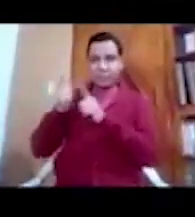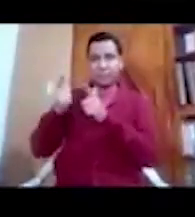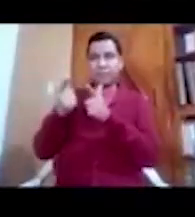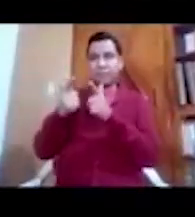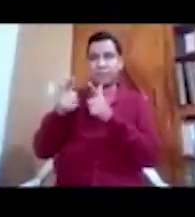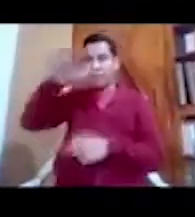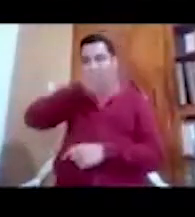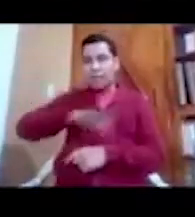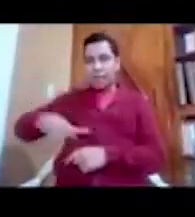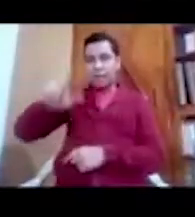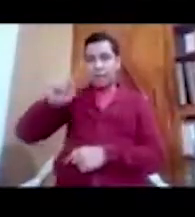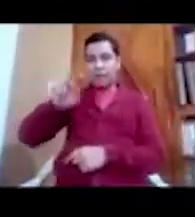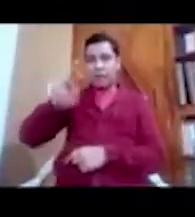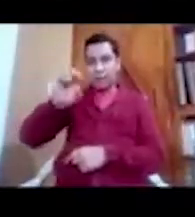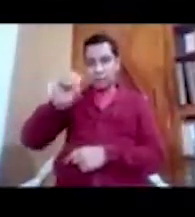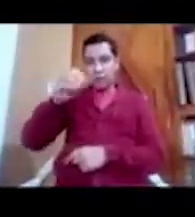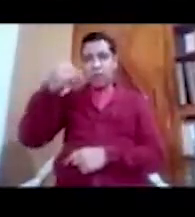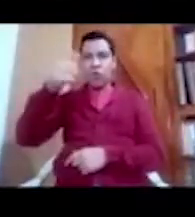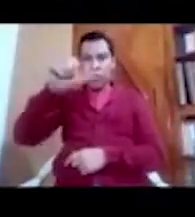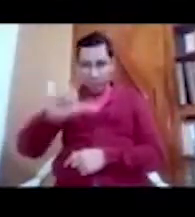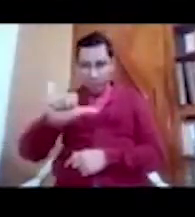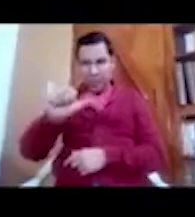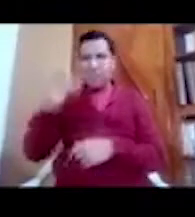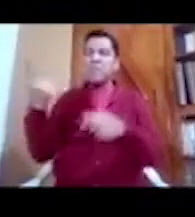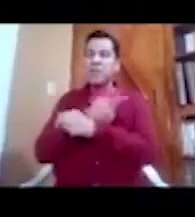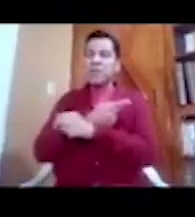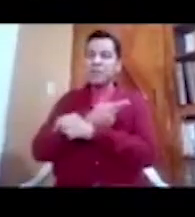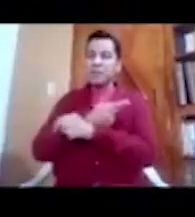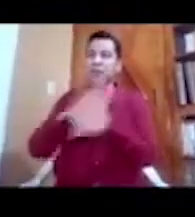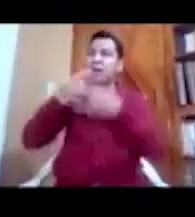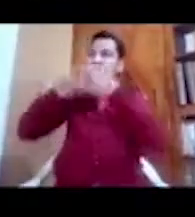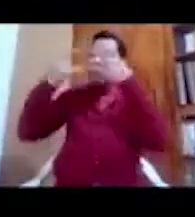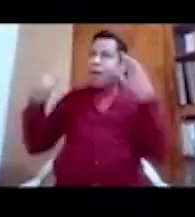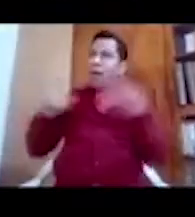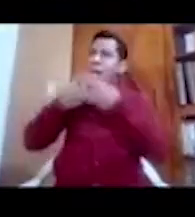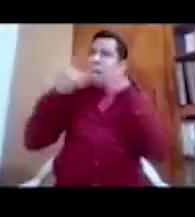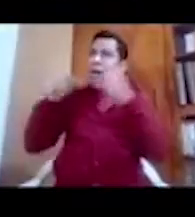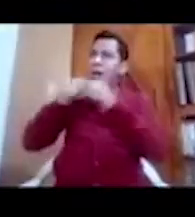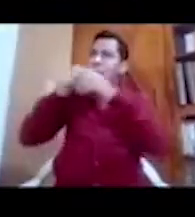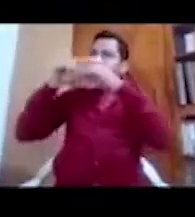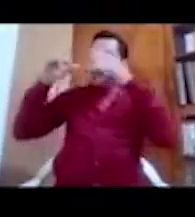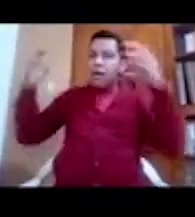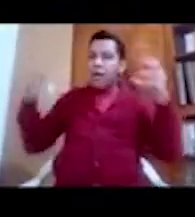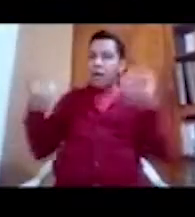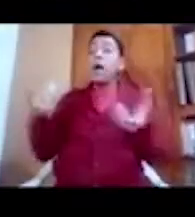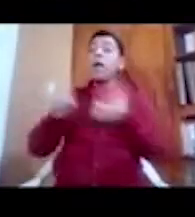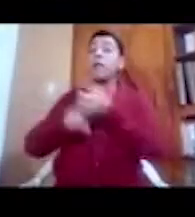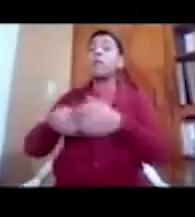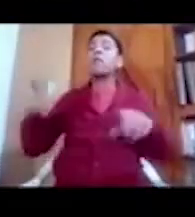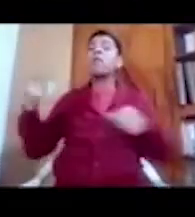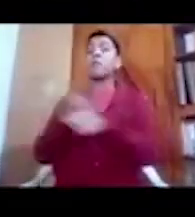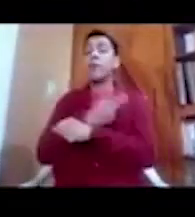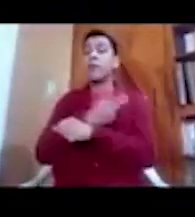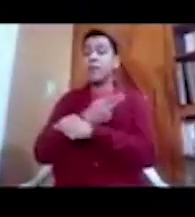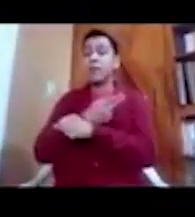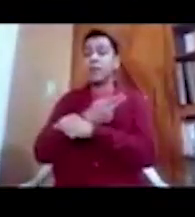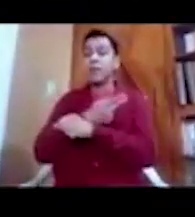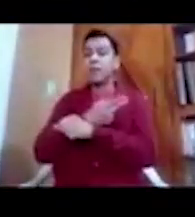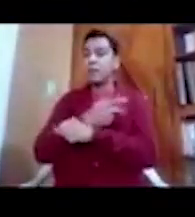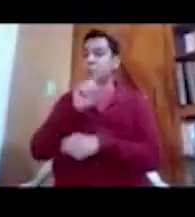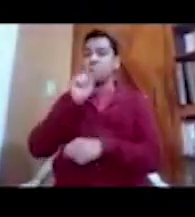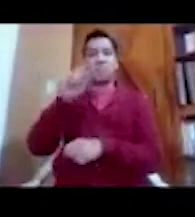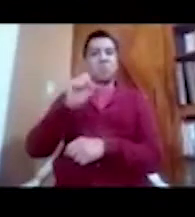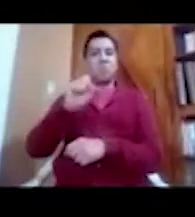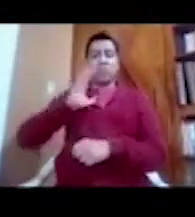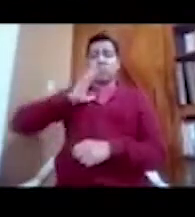de la Ilíada y la Odisea, todo lo que se está jugando en esa literatura clásica es el prestigio,